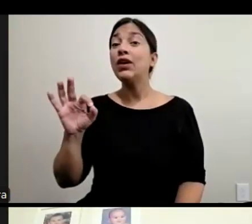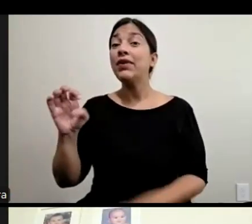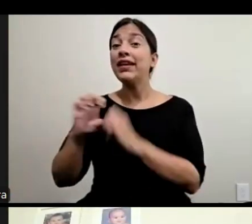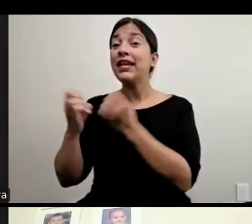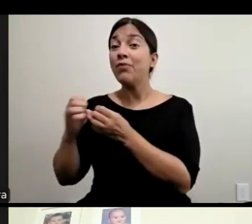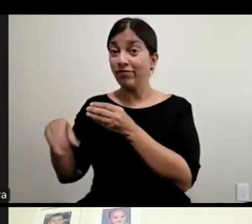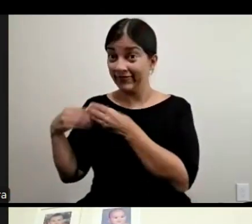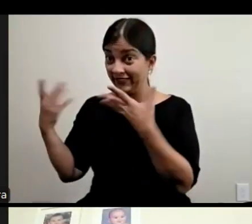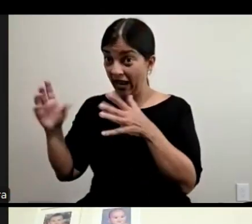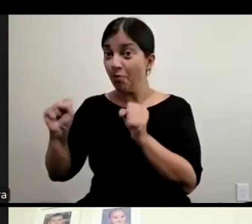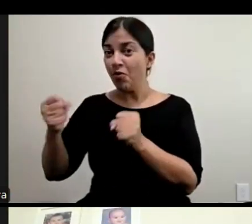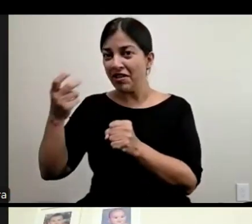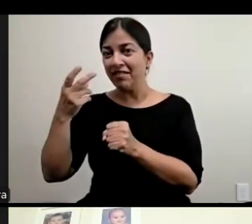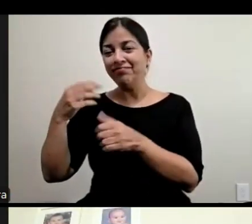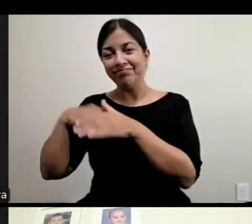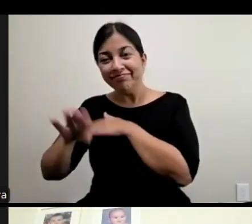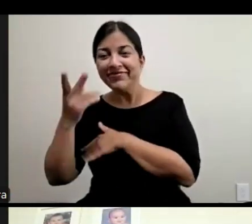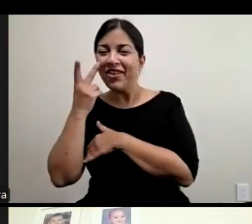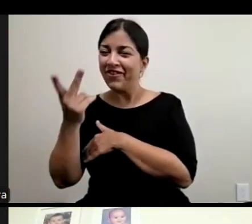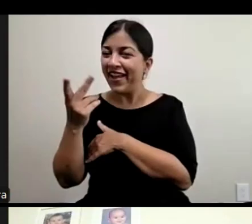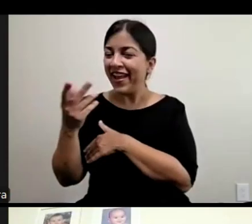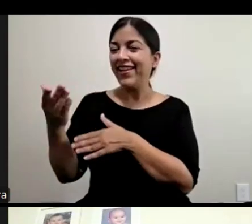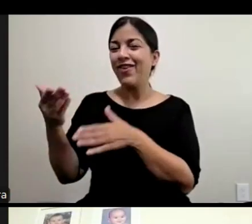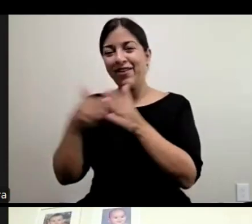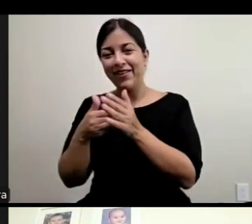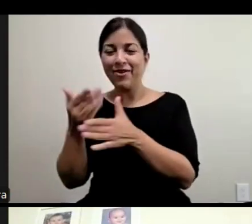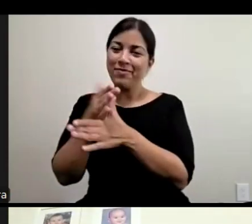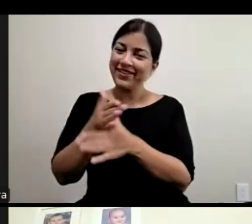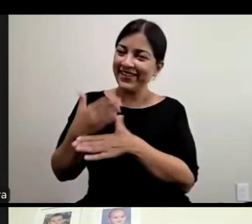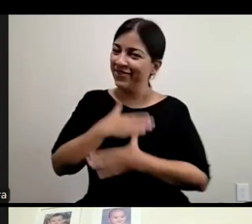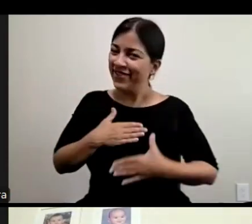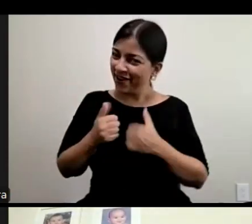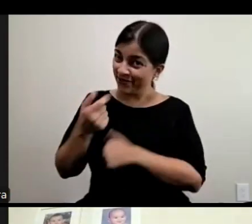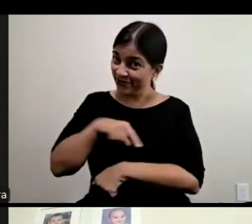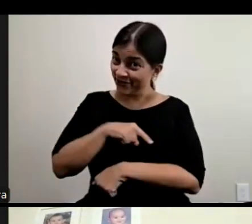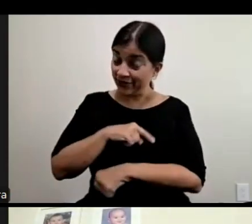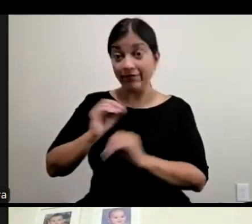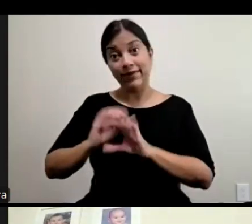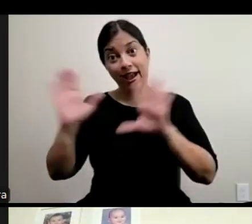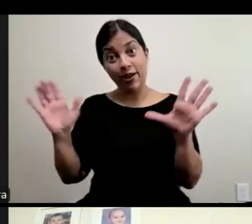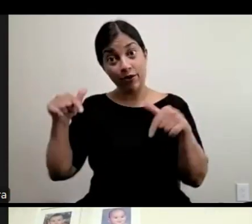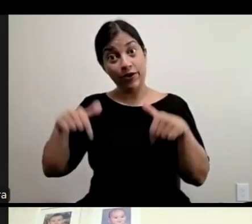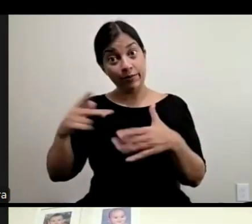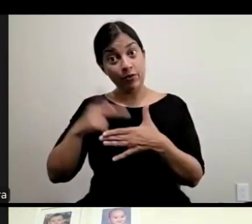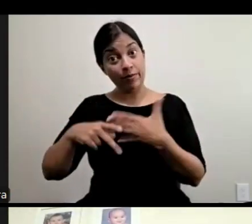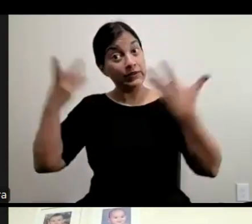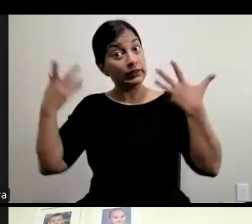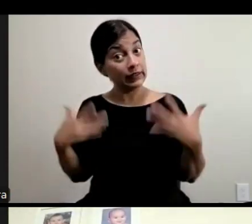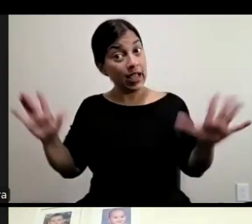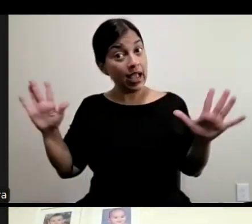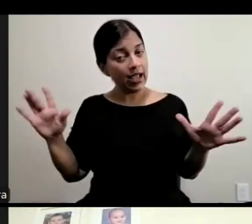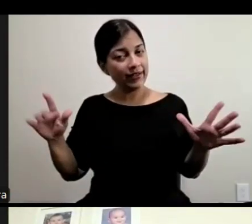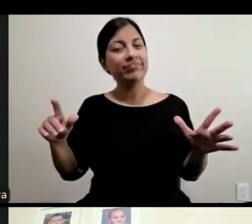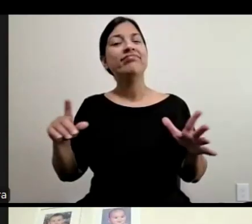para que usted los pueda volver a ver, a compartir, a disfrutar y a reírse con todos nosotros. Y por supuesto, después que termina esta emisión, que es